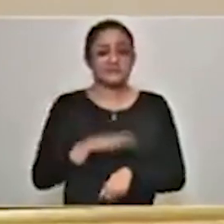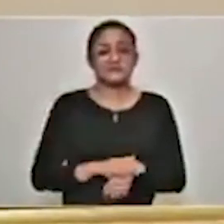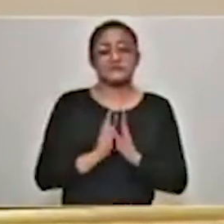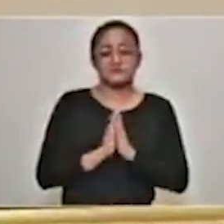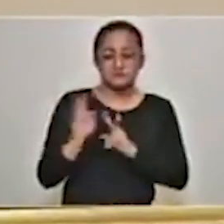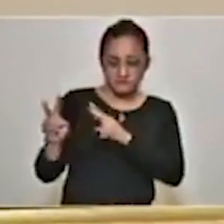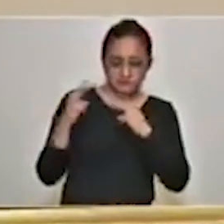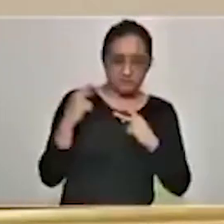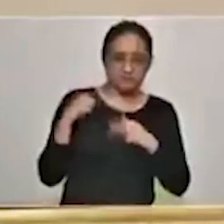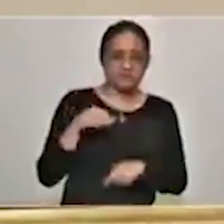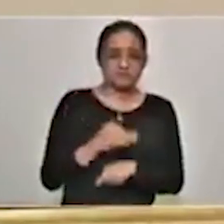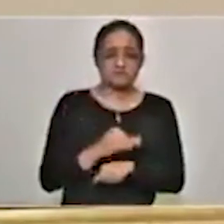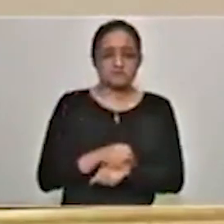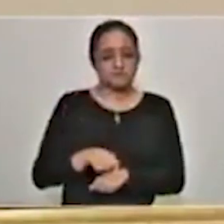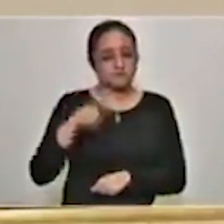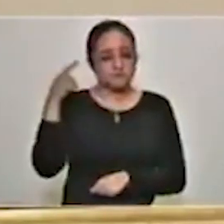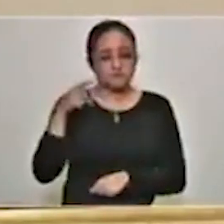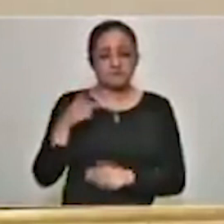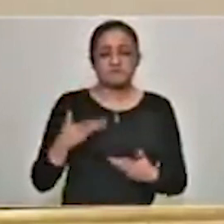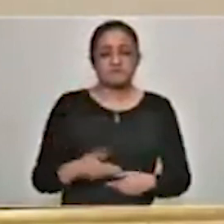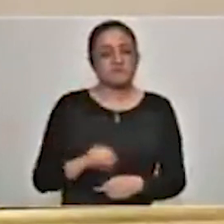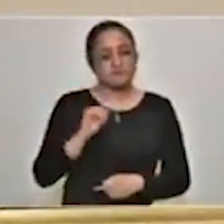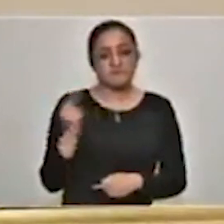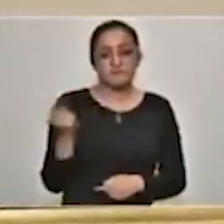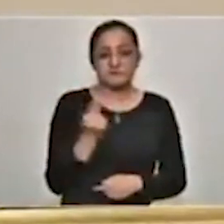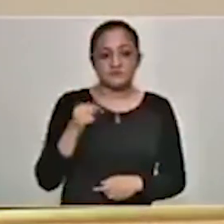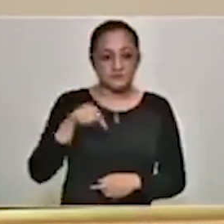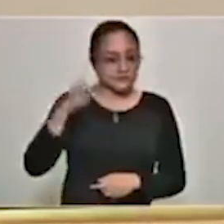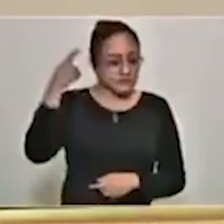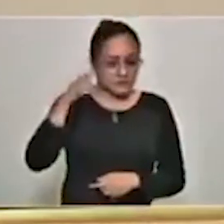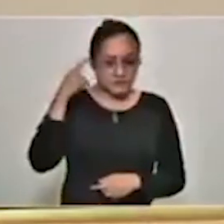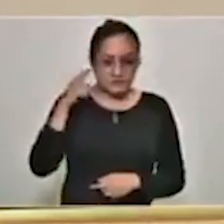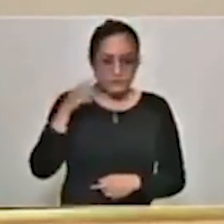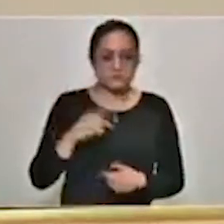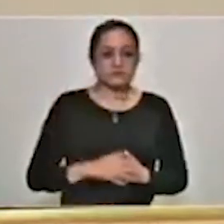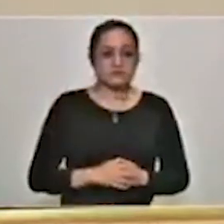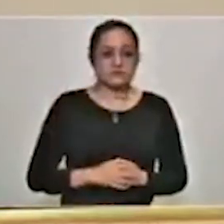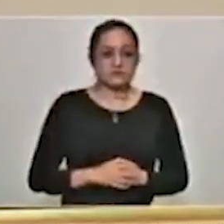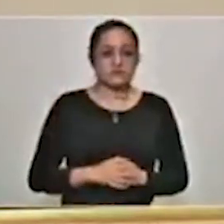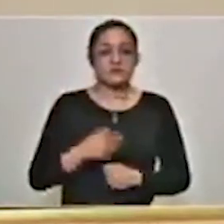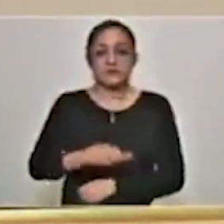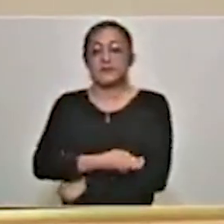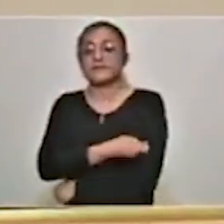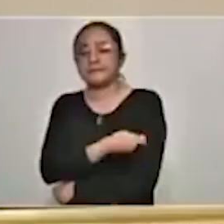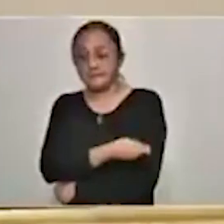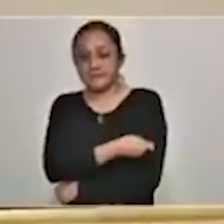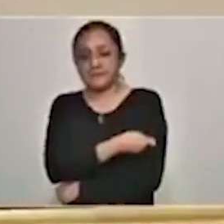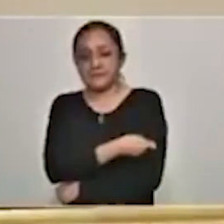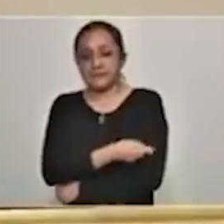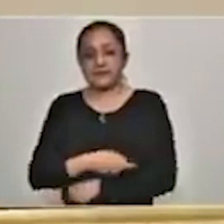puebla si se requieren en puebla las vacunas